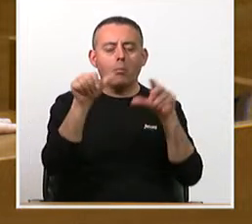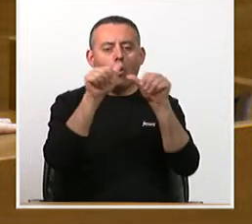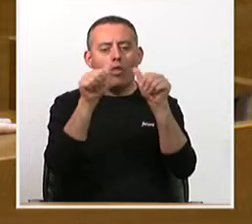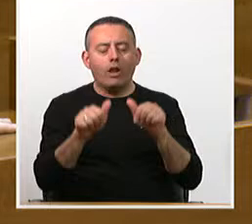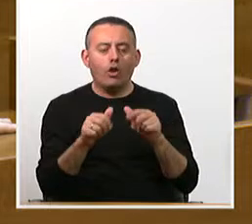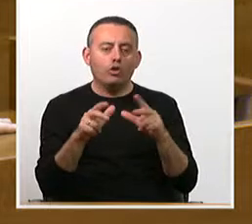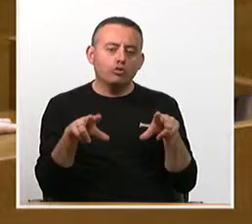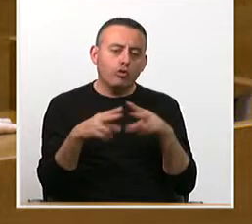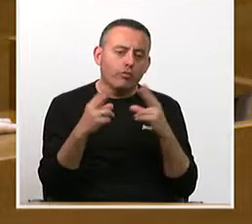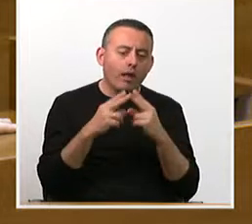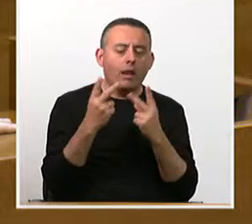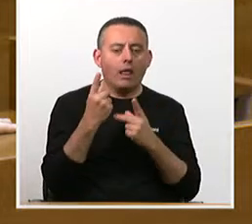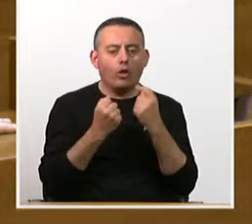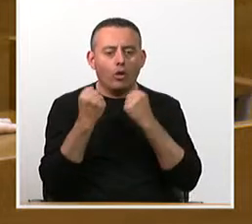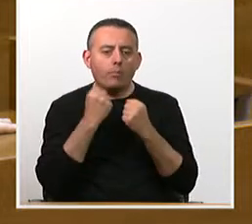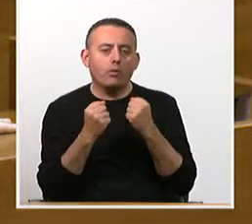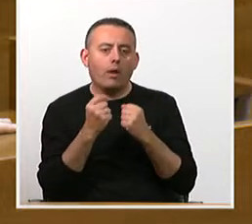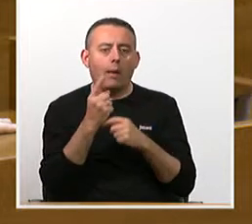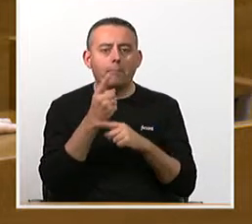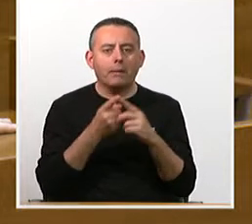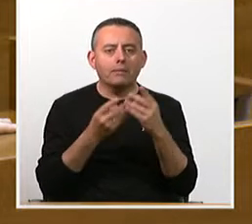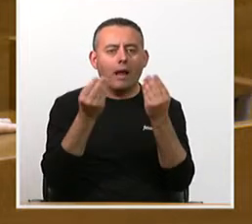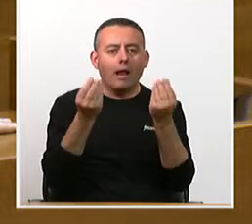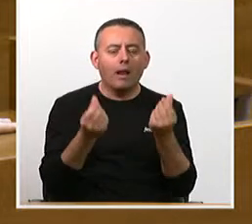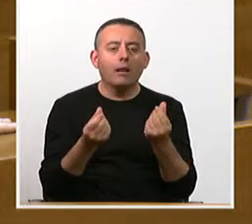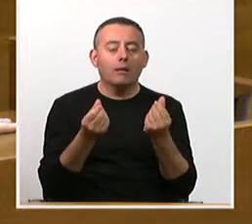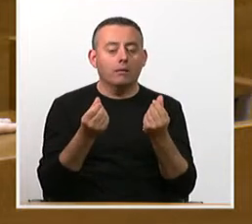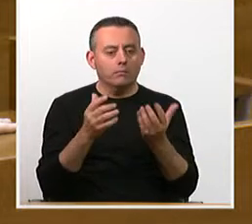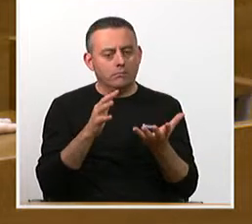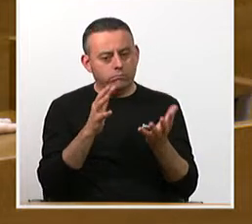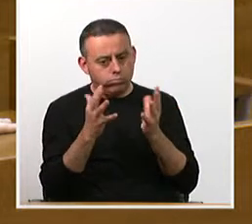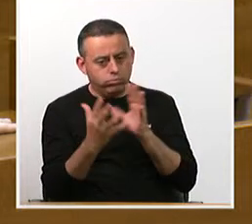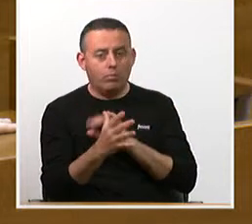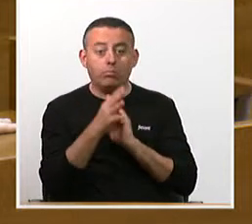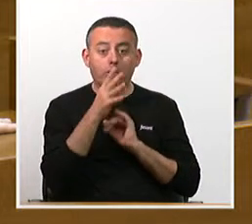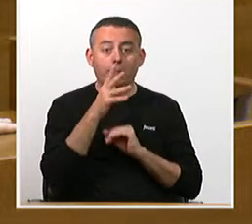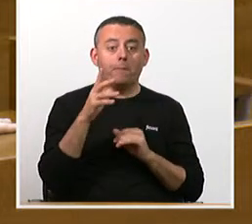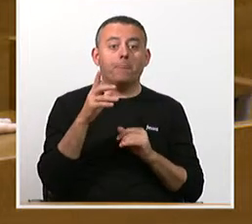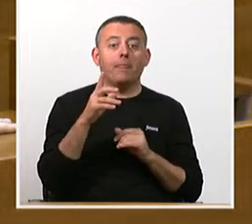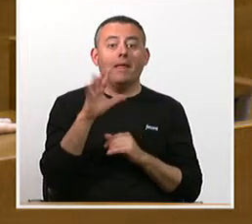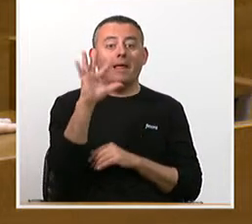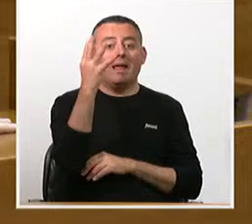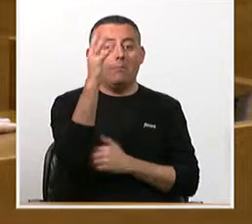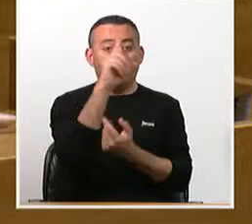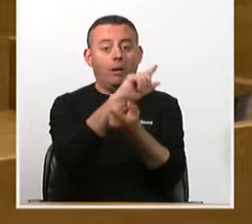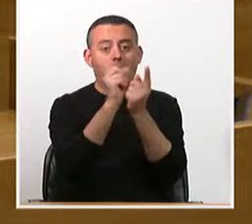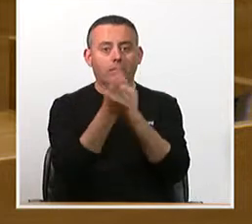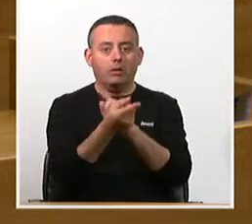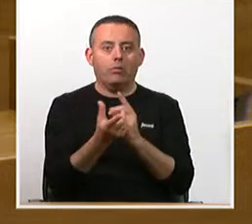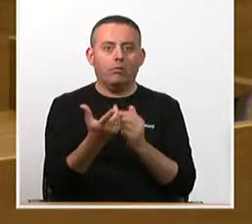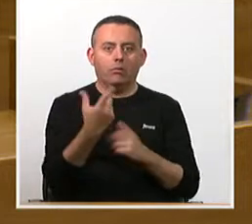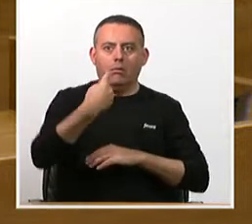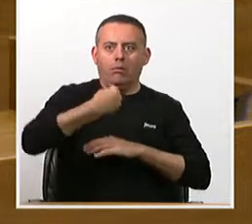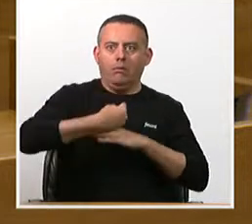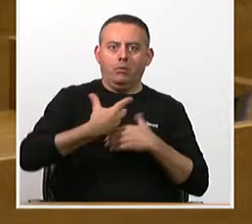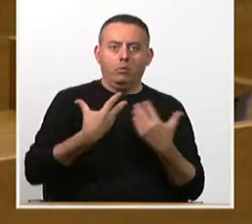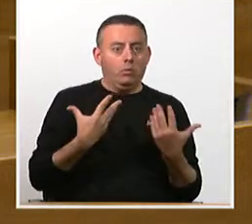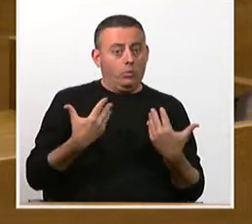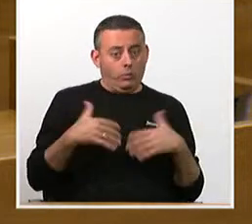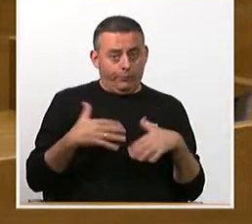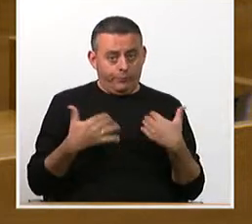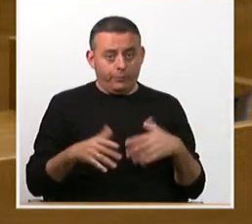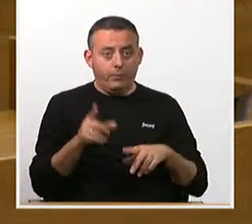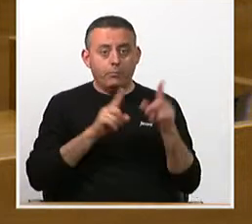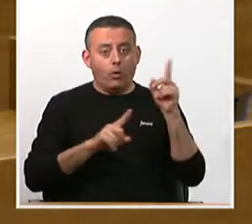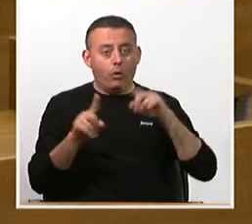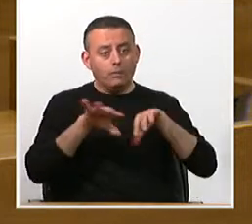medioambiental ante el reto que nos impone el cambio climático y los problemas globales que afectan al mundo estamos en el